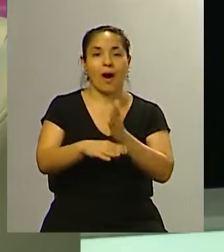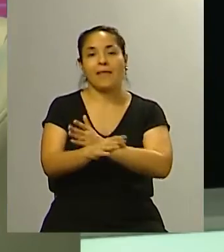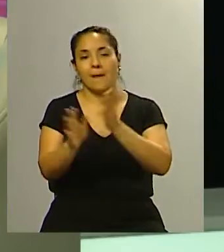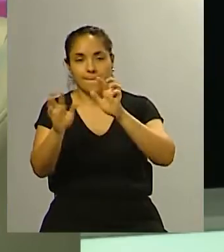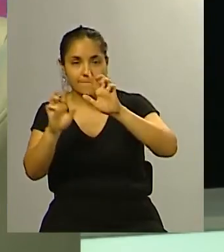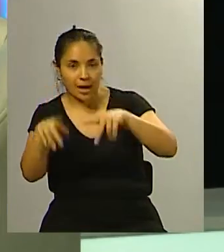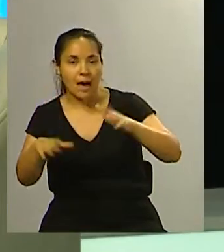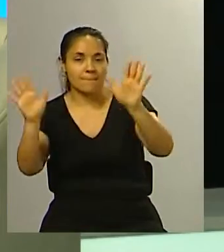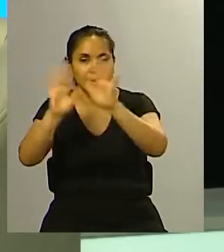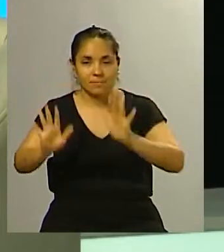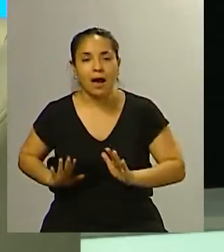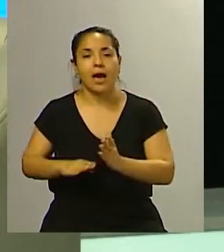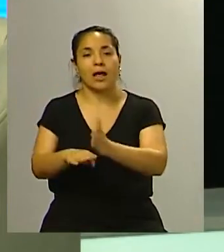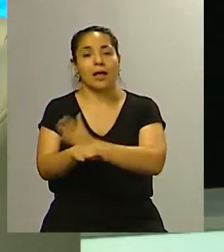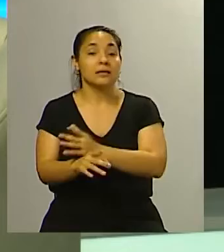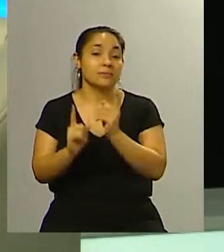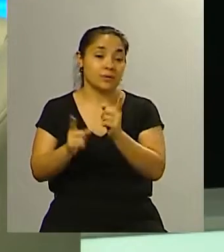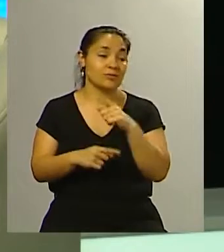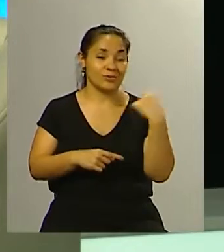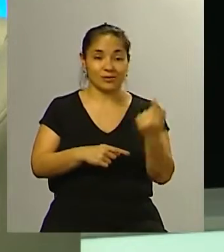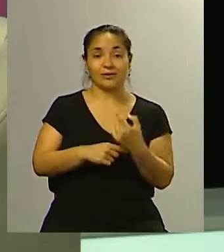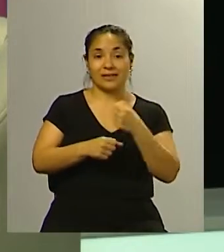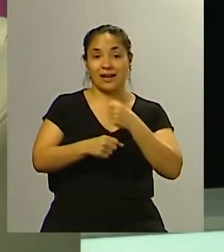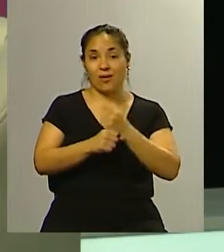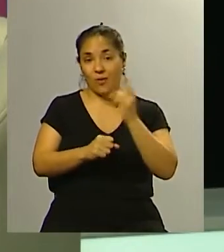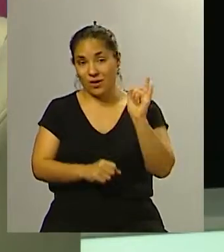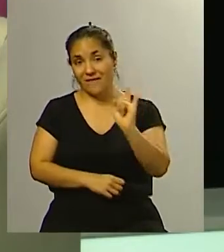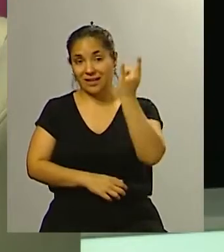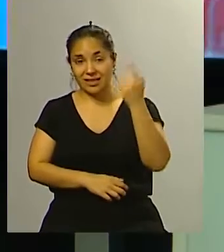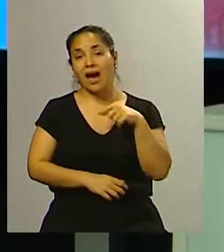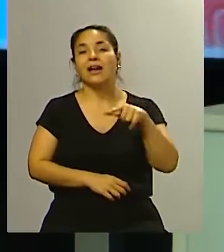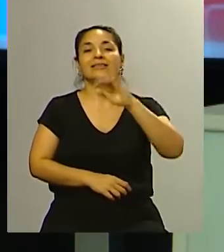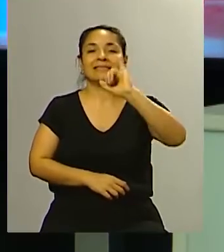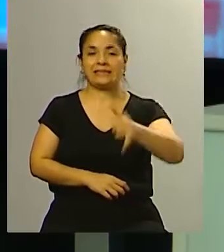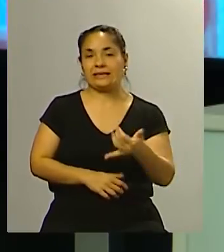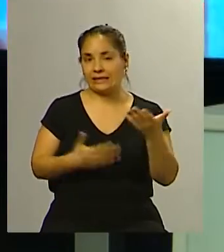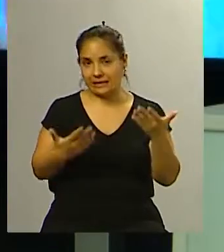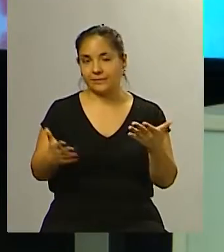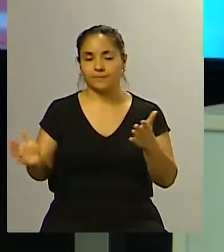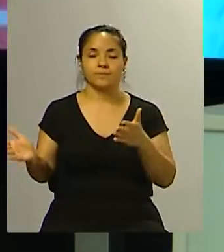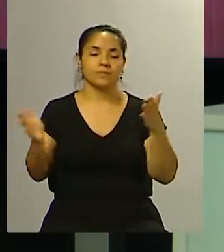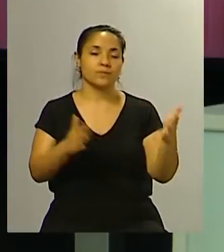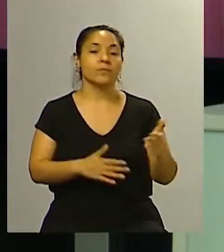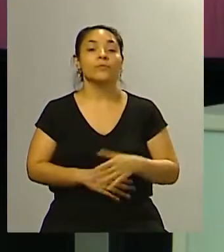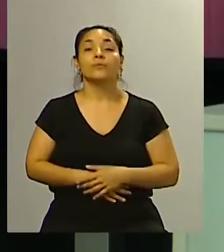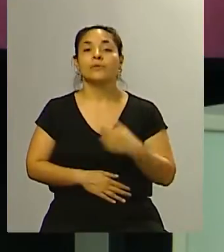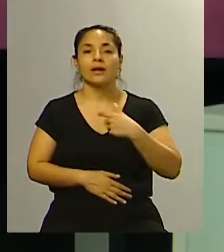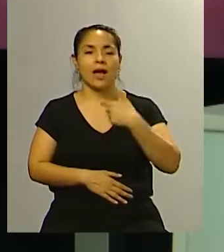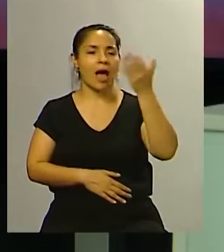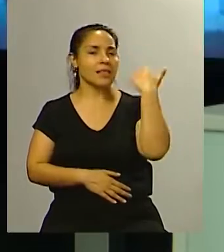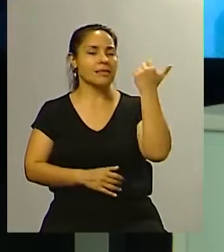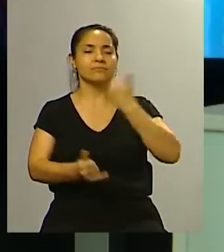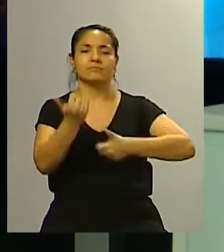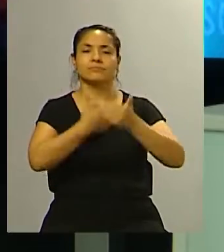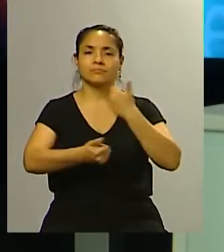el caso de lo que estamos llevando a cabo en la universidad, tiene sentido. Nora, vos recién en el bloque anterior hacías